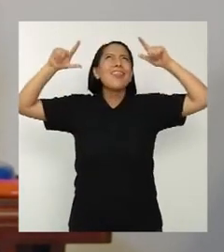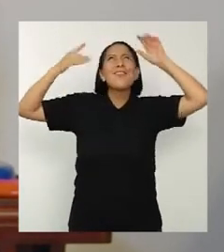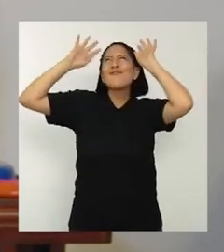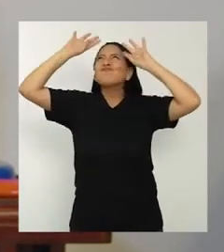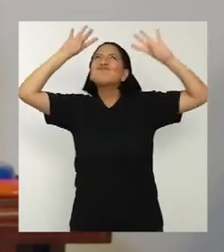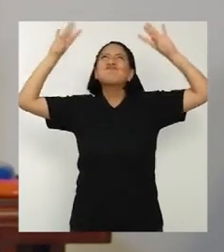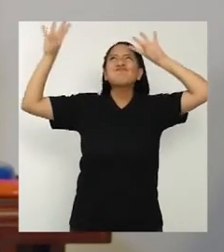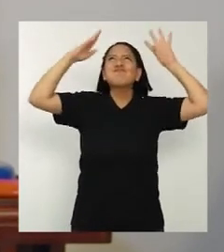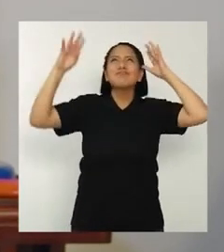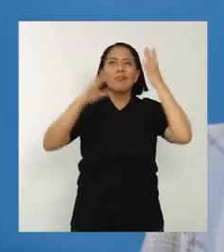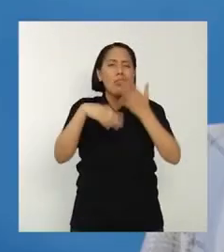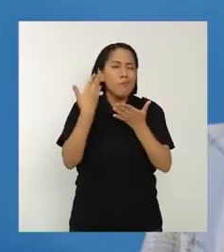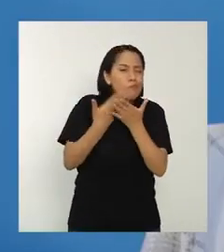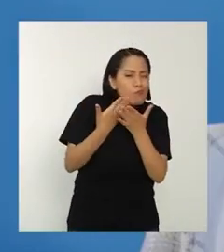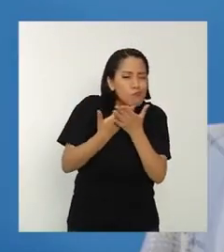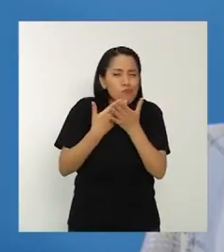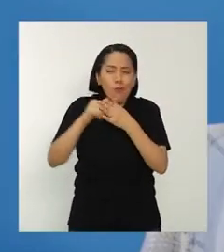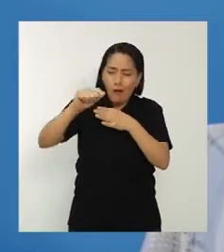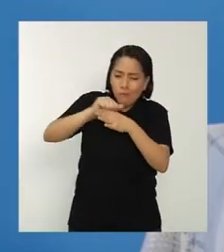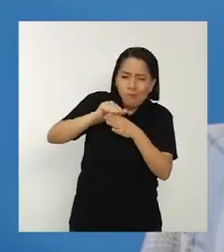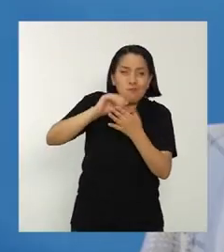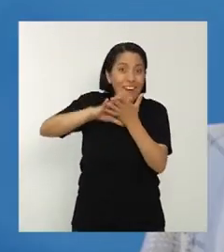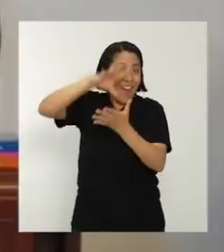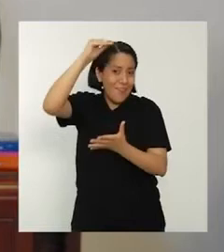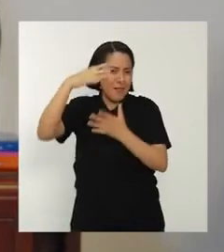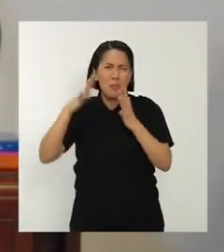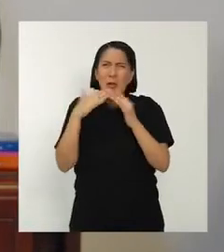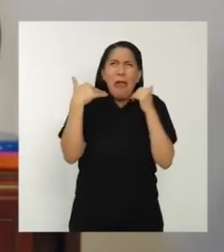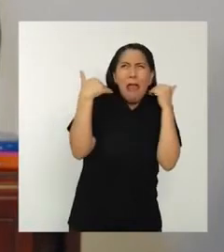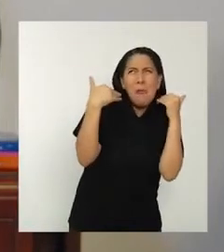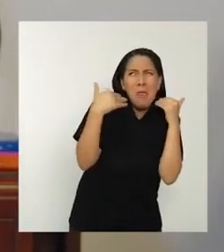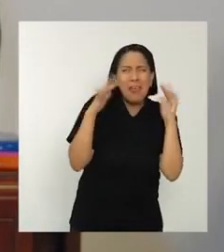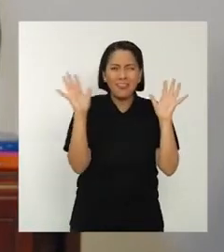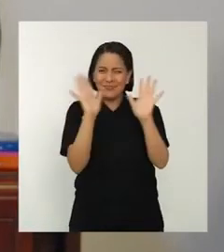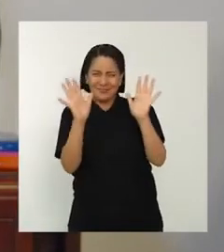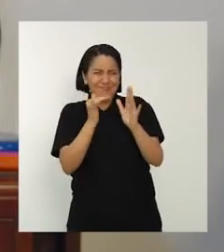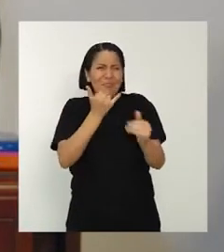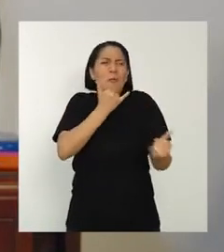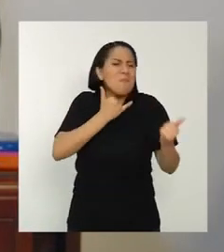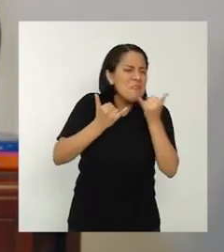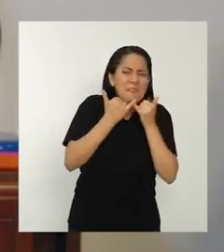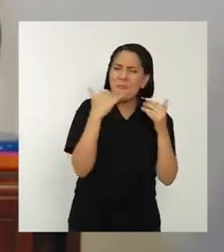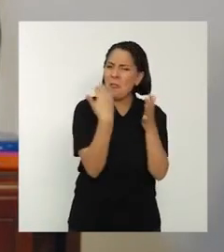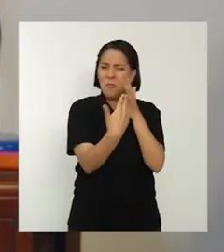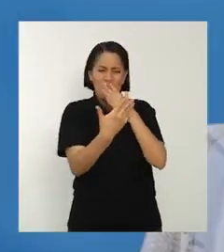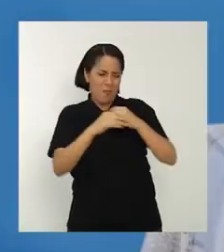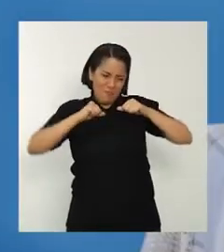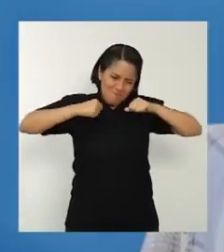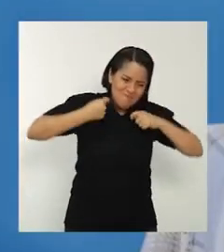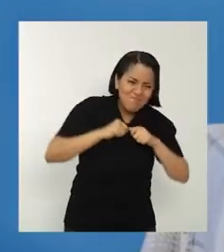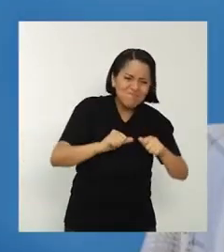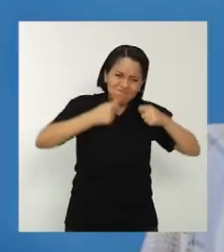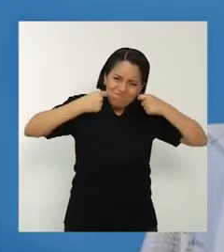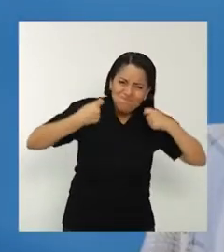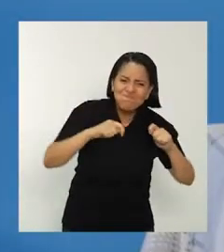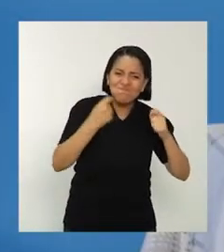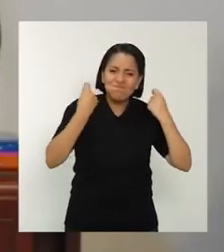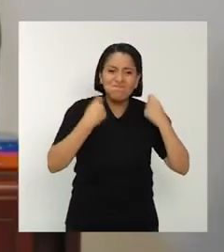crear, probar y aprender. Sin roche equivocarnos. Porque si nos equivocamos, al menos lo hicimos. Eso es